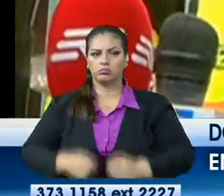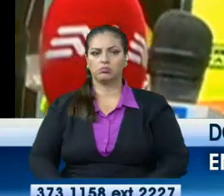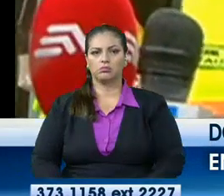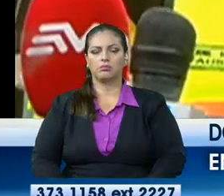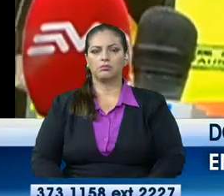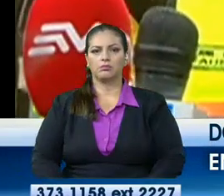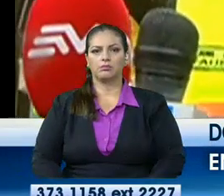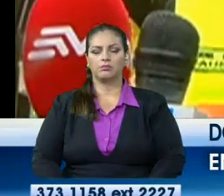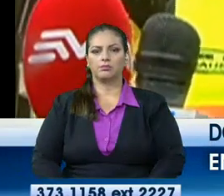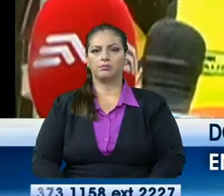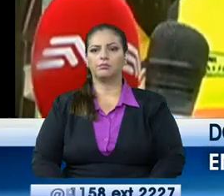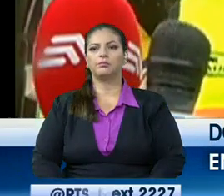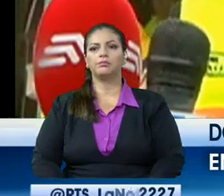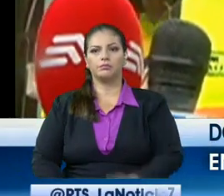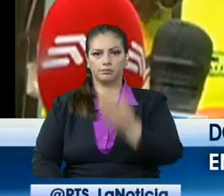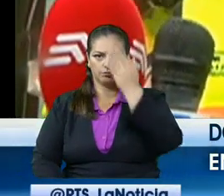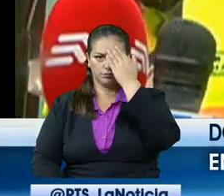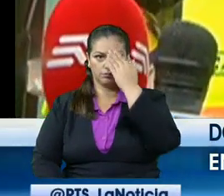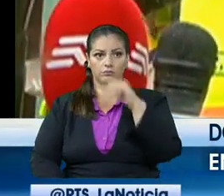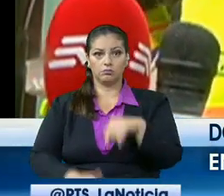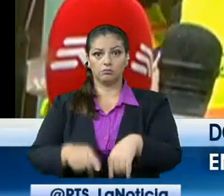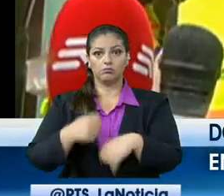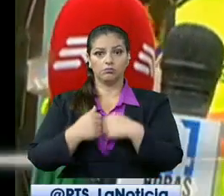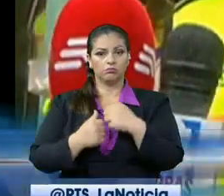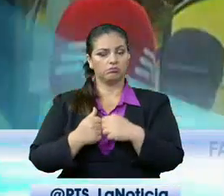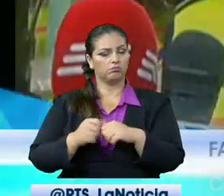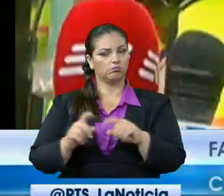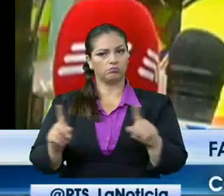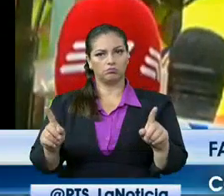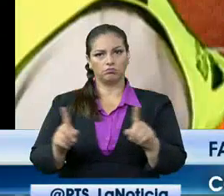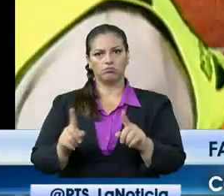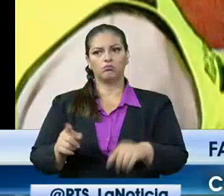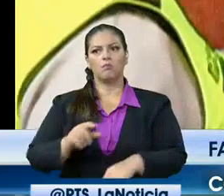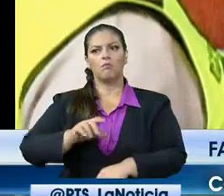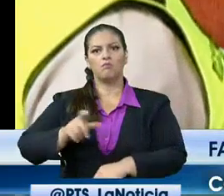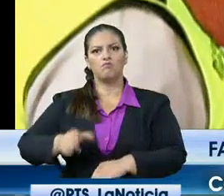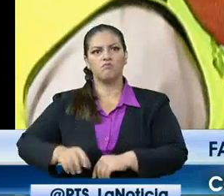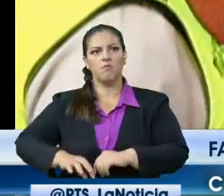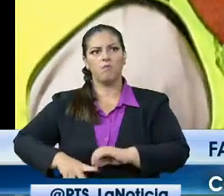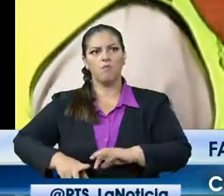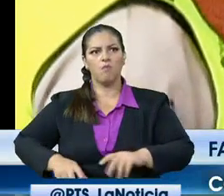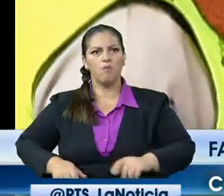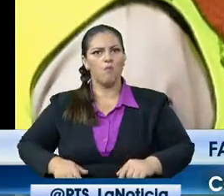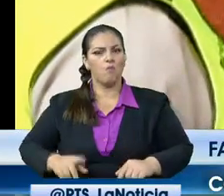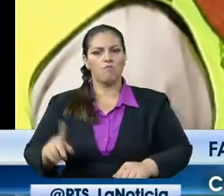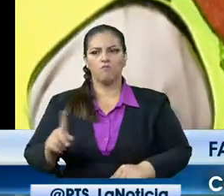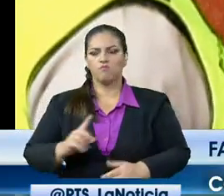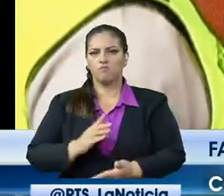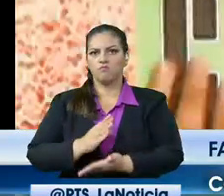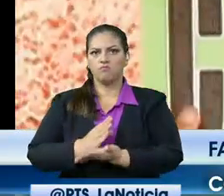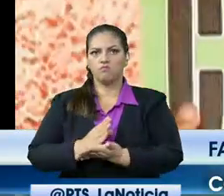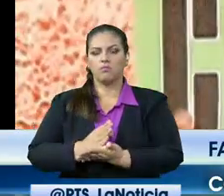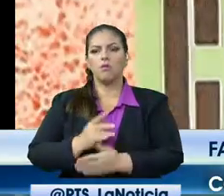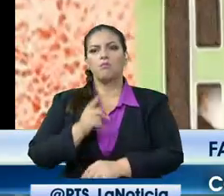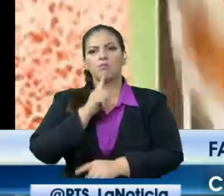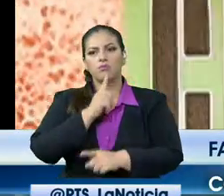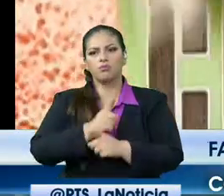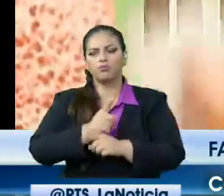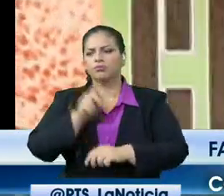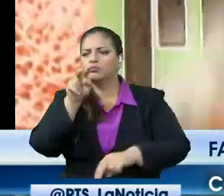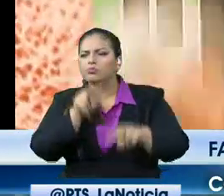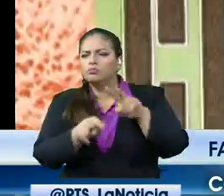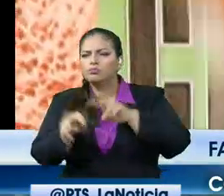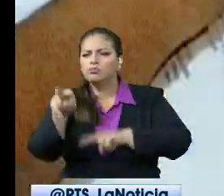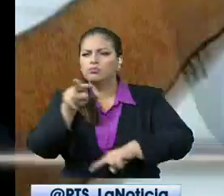a evitar que existan novedades o incidentes en el campo delictivo. Sin embargo, las autoridades de seguridad confirmaron que se intensificarán